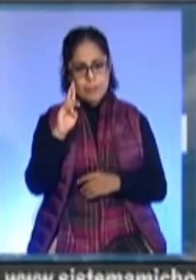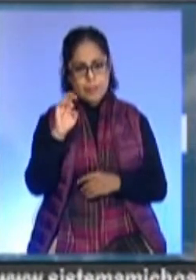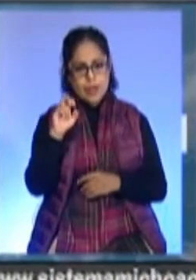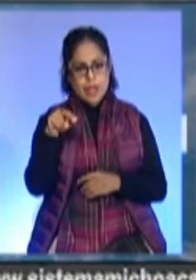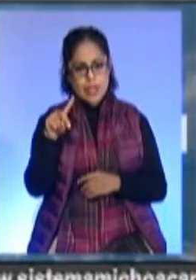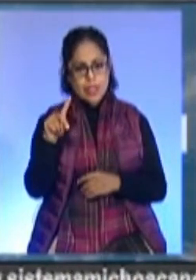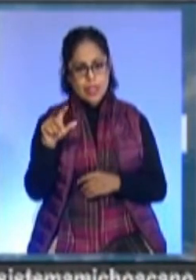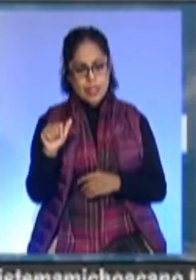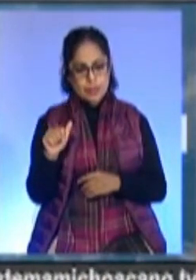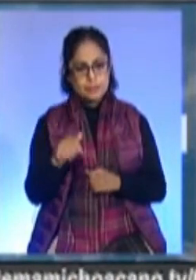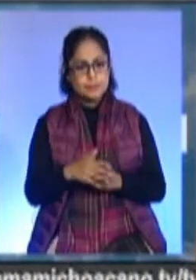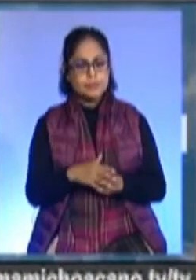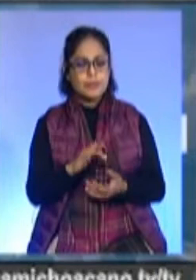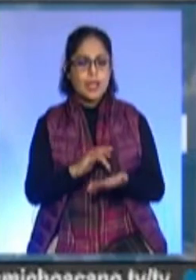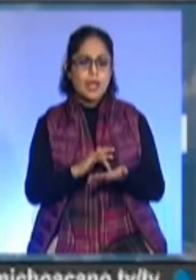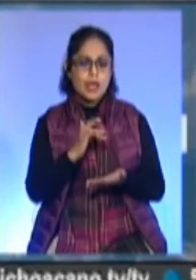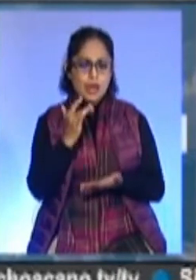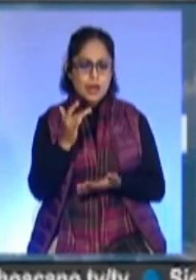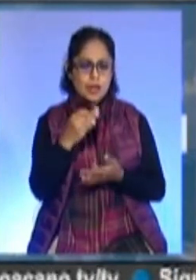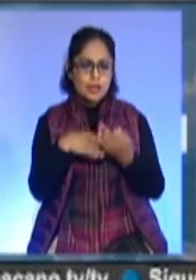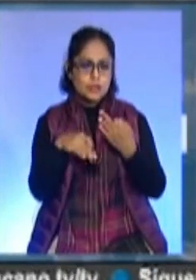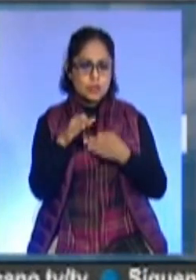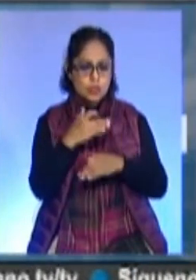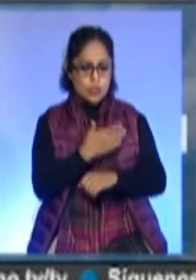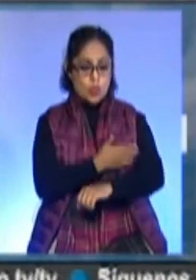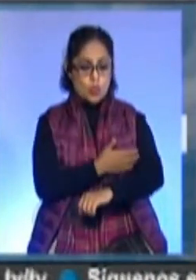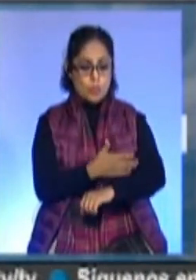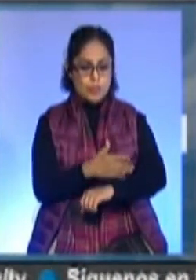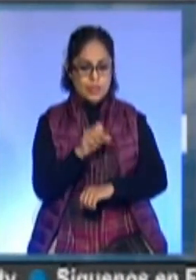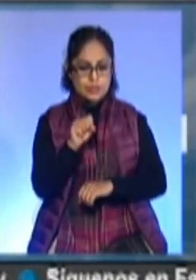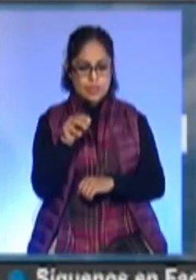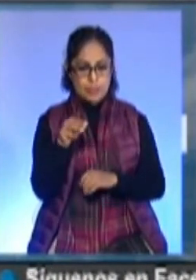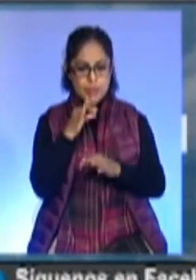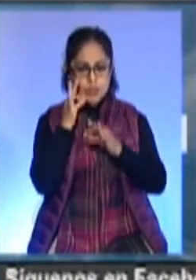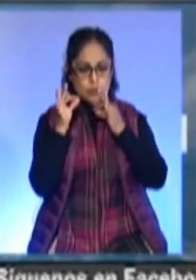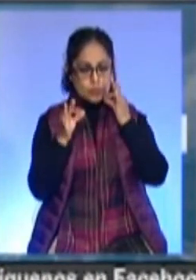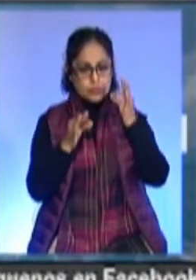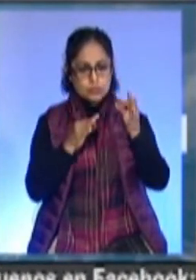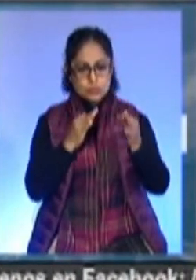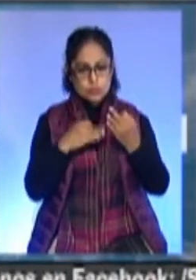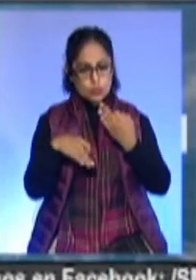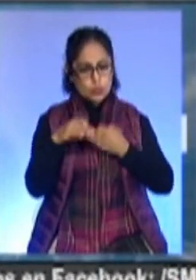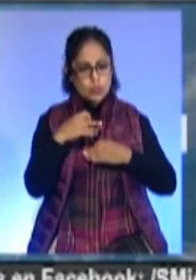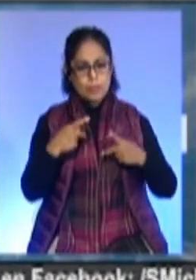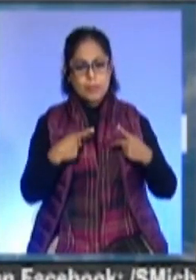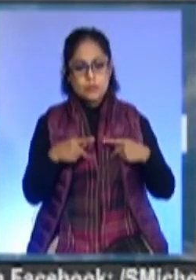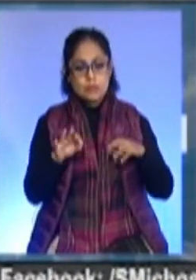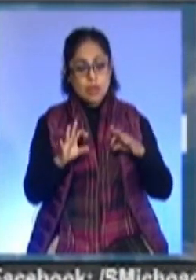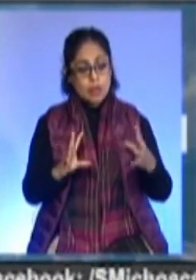Gutiérrez. Y gracias a usted por habernos acompañado en esta emisión de SB Noticias. A nombre de todas las personas que hacen posible este